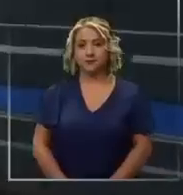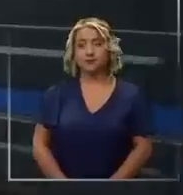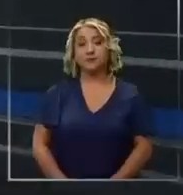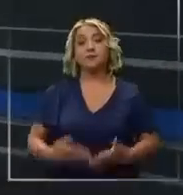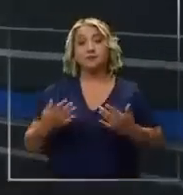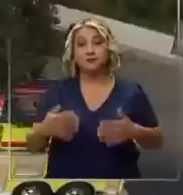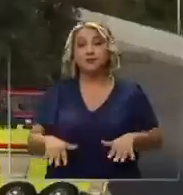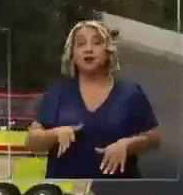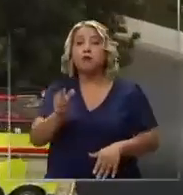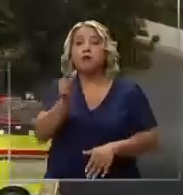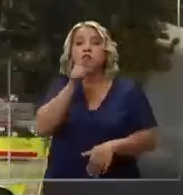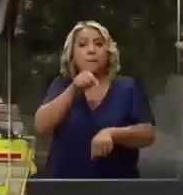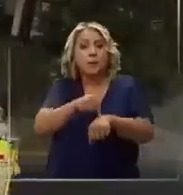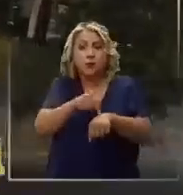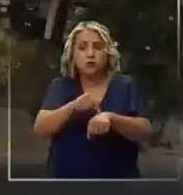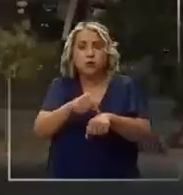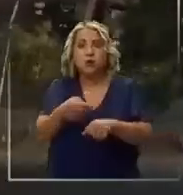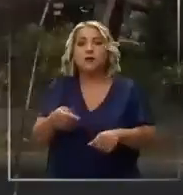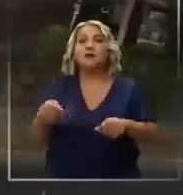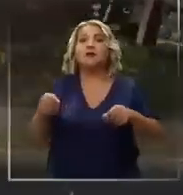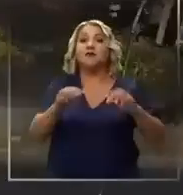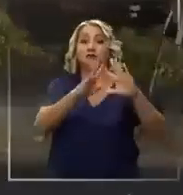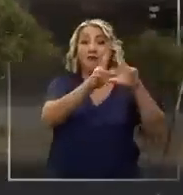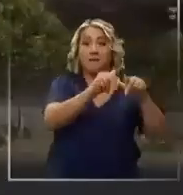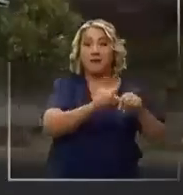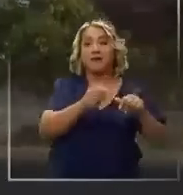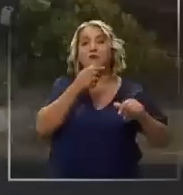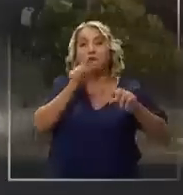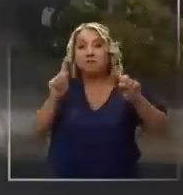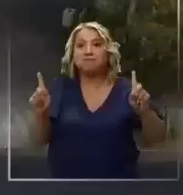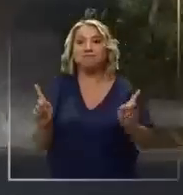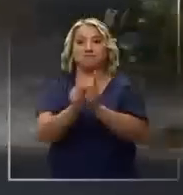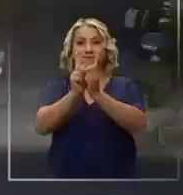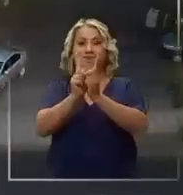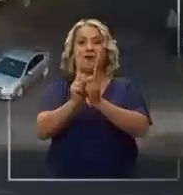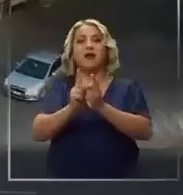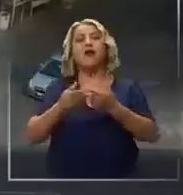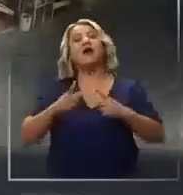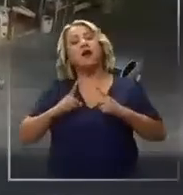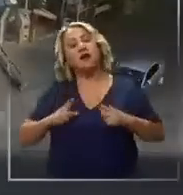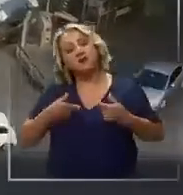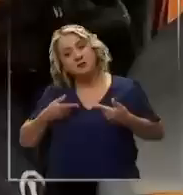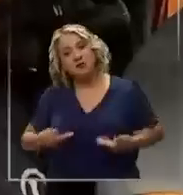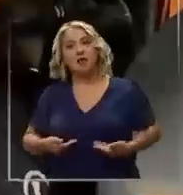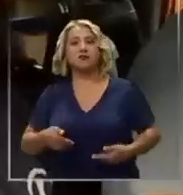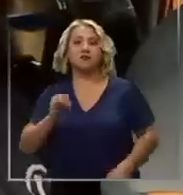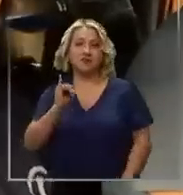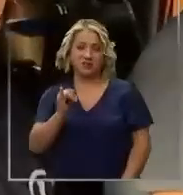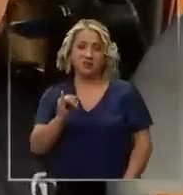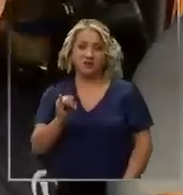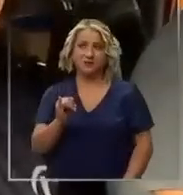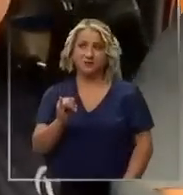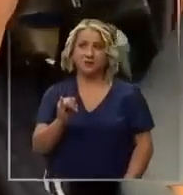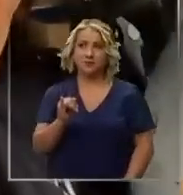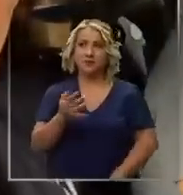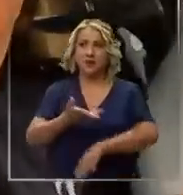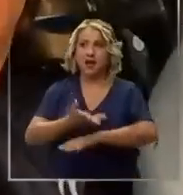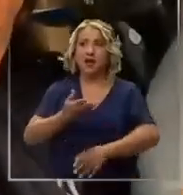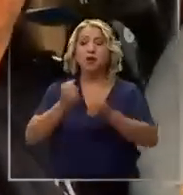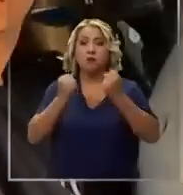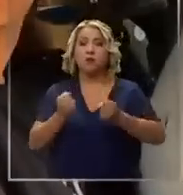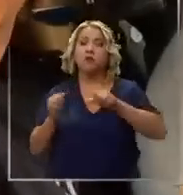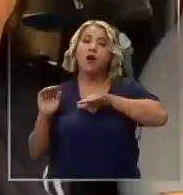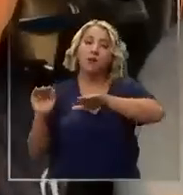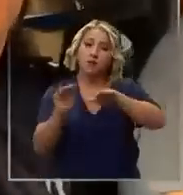Están a solo minutos de reencontrarse con sus familias. Cansancio hay, pero creo que si podemos ayudar